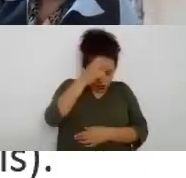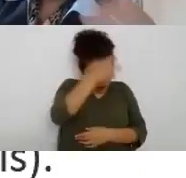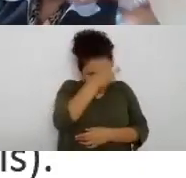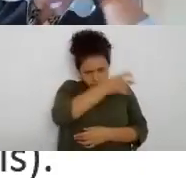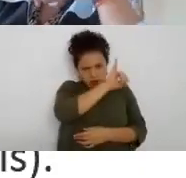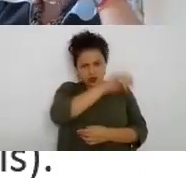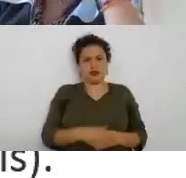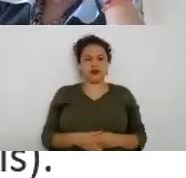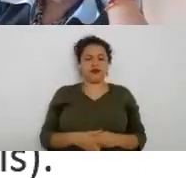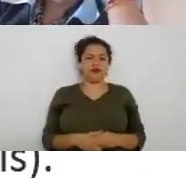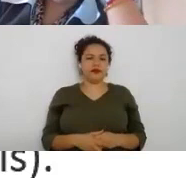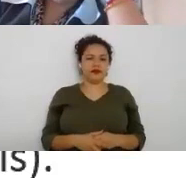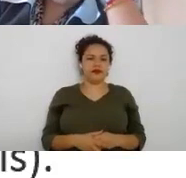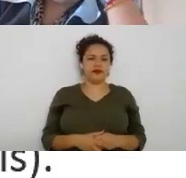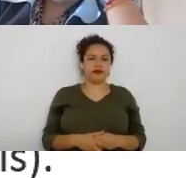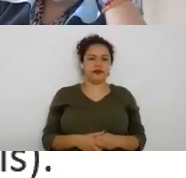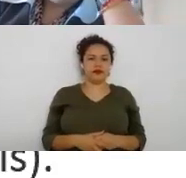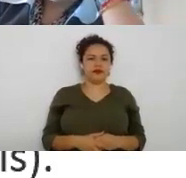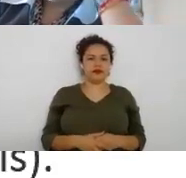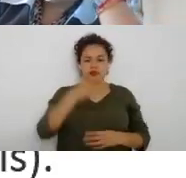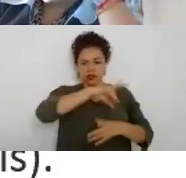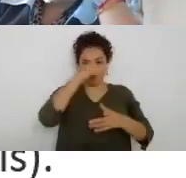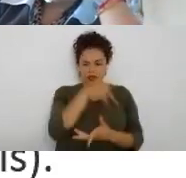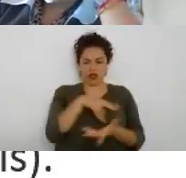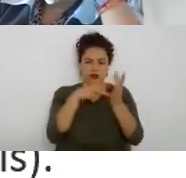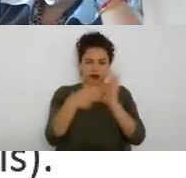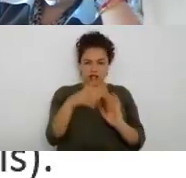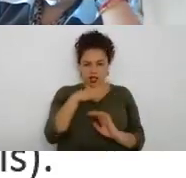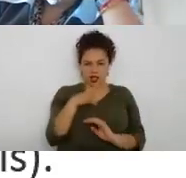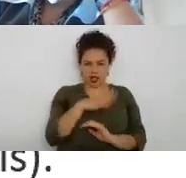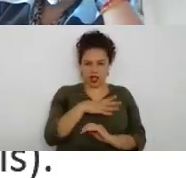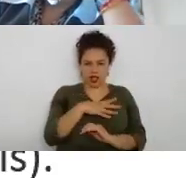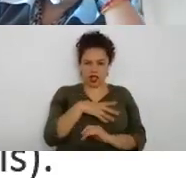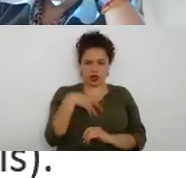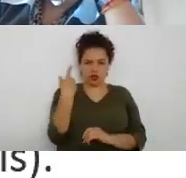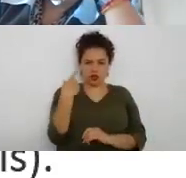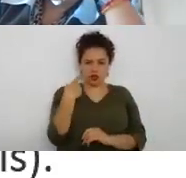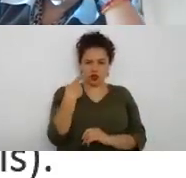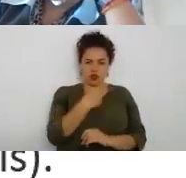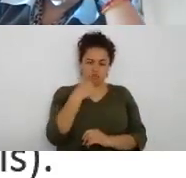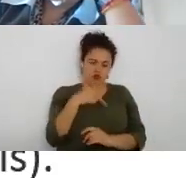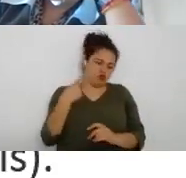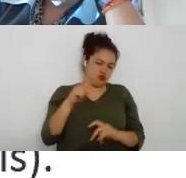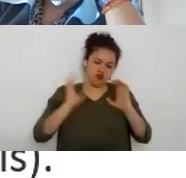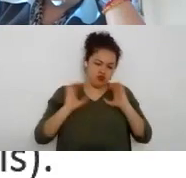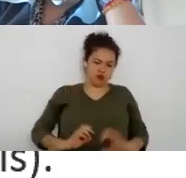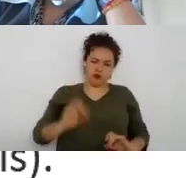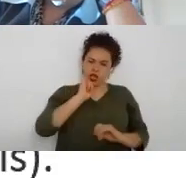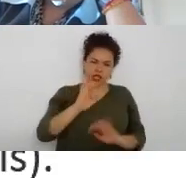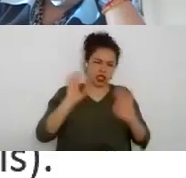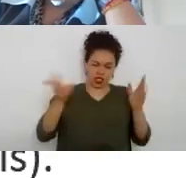Exactamente. Este tipo de ampollas es una reacción propia del cuerpo, ¿ok? ¿Para qué?